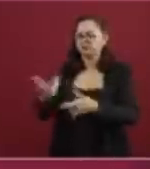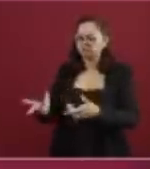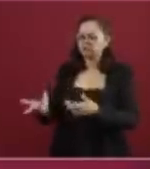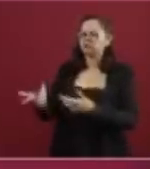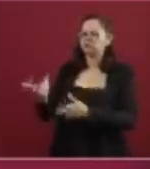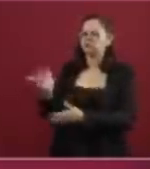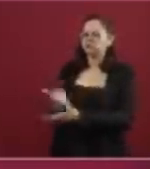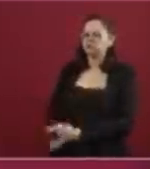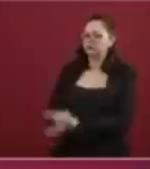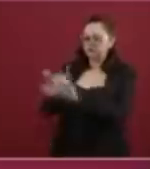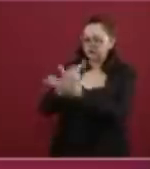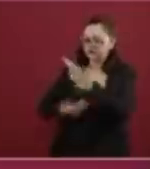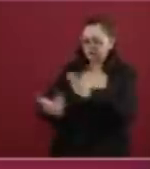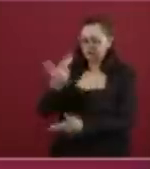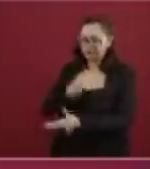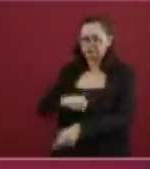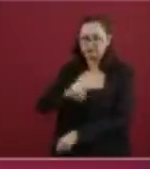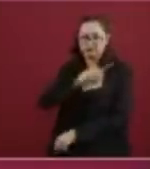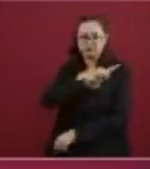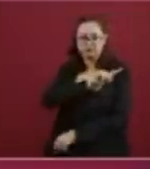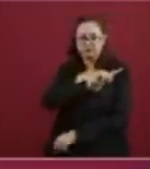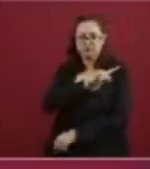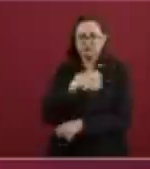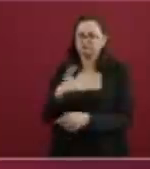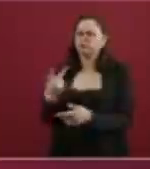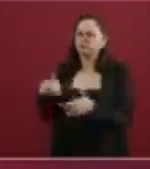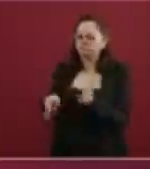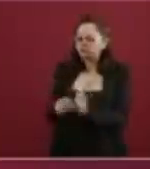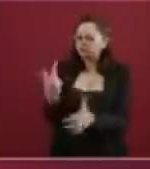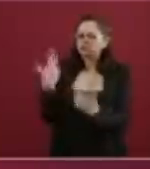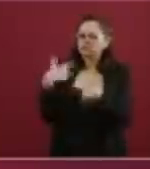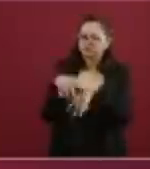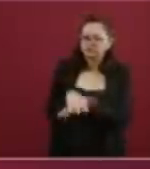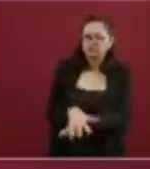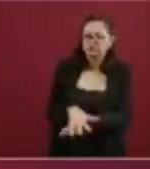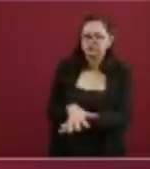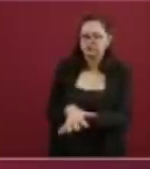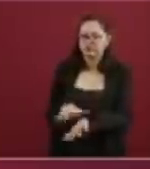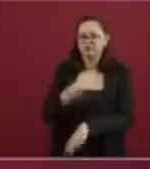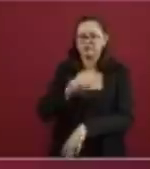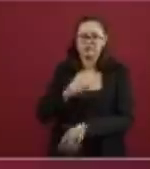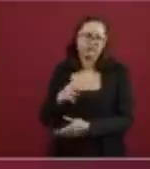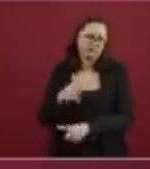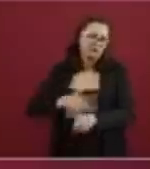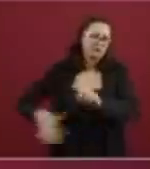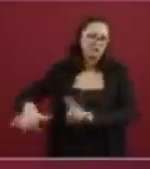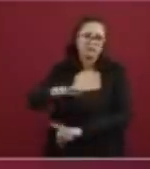recuperación, de readaptación, de salud.